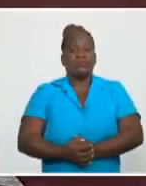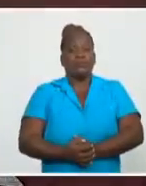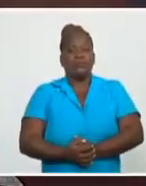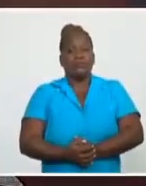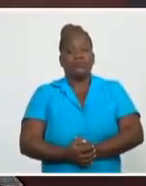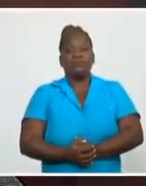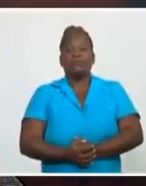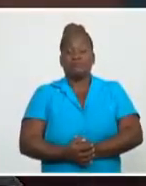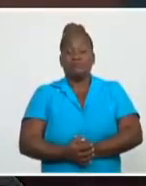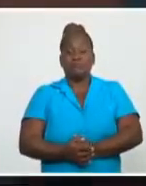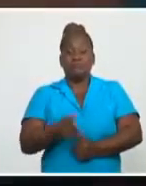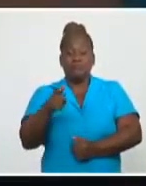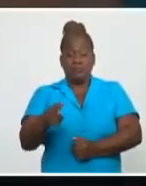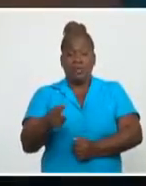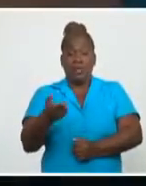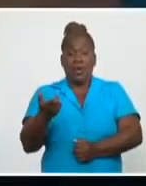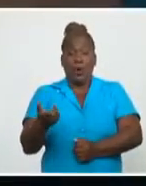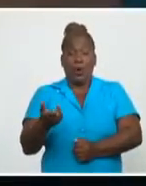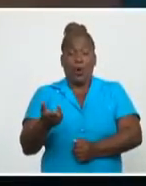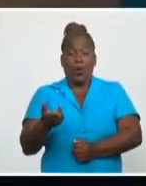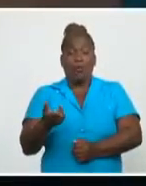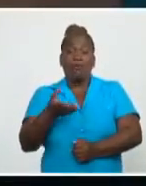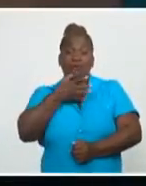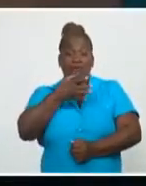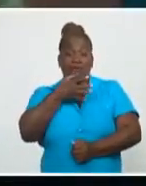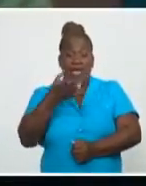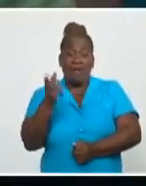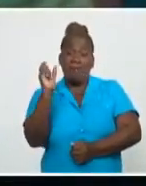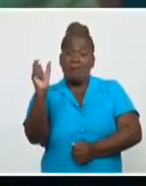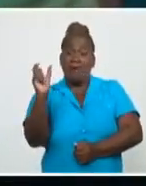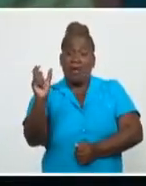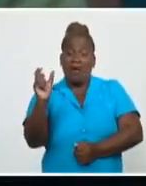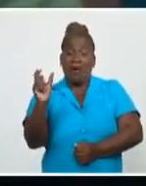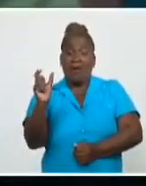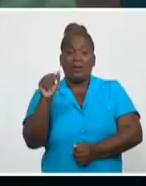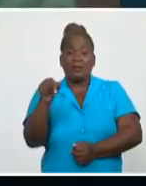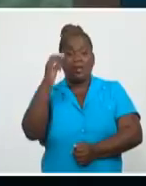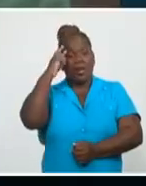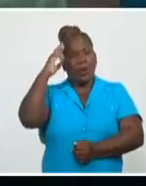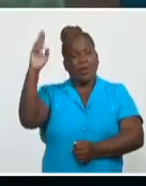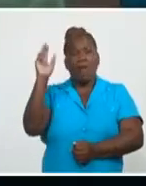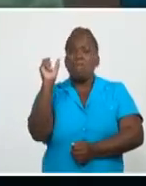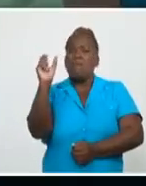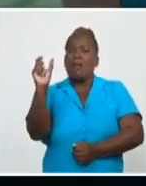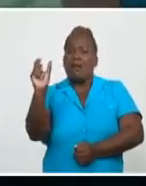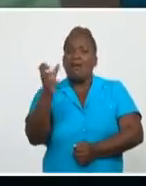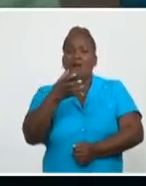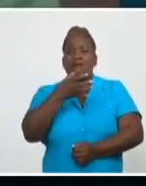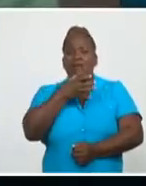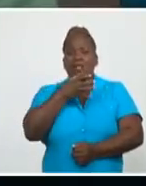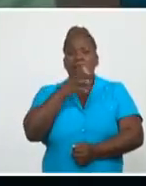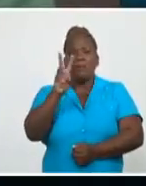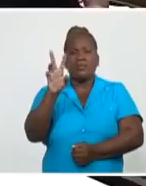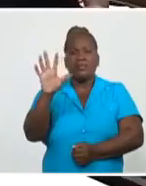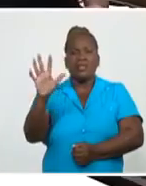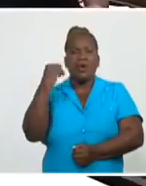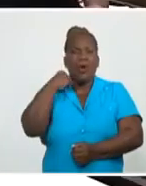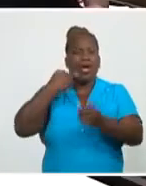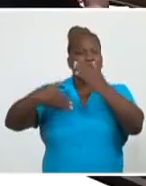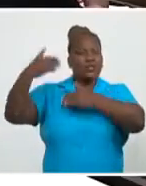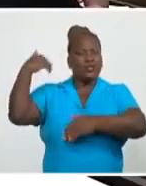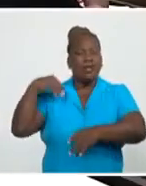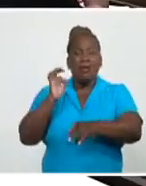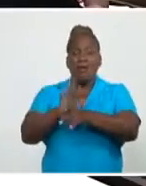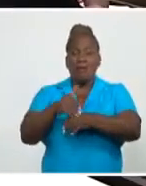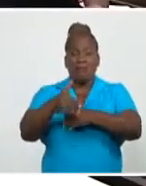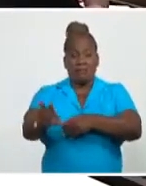Con la impronta del líder histórico de la Revolución Cubana, Fidel Castro, al rememorar sus palabras de hace 25 años, comenzó la